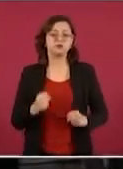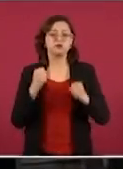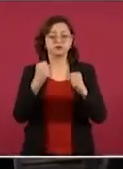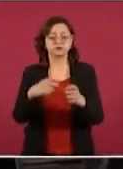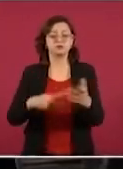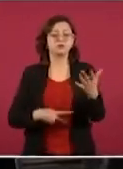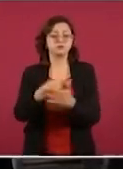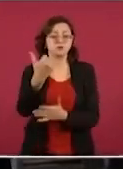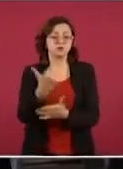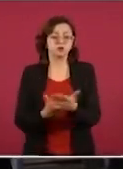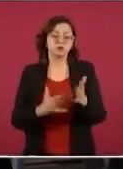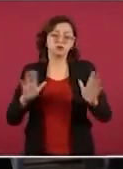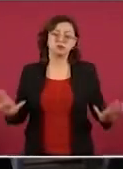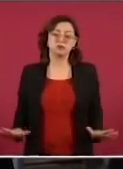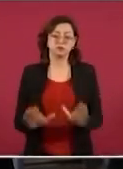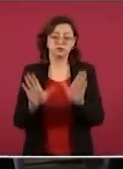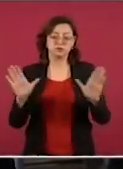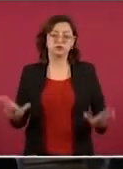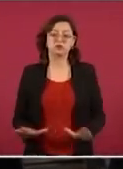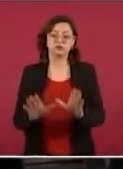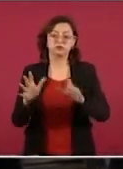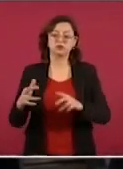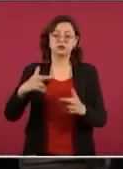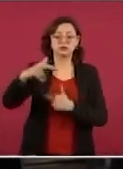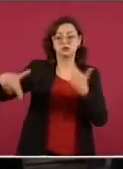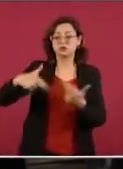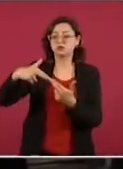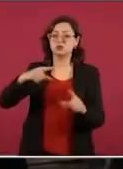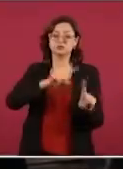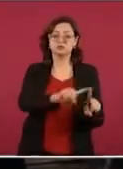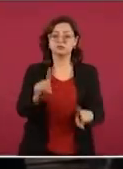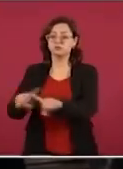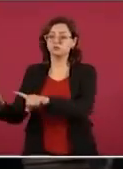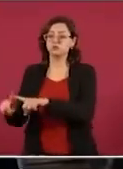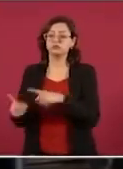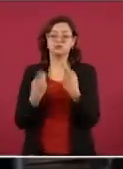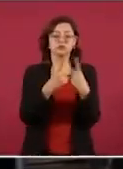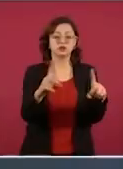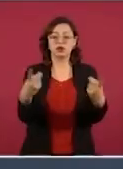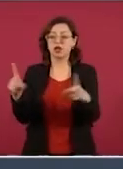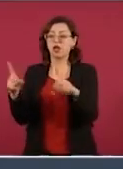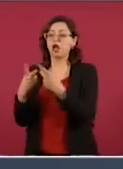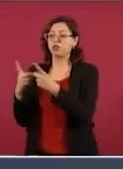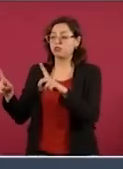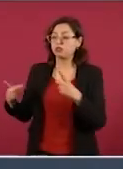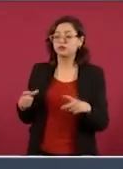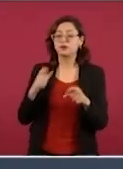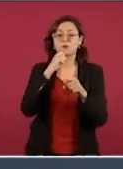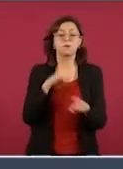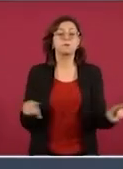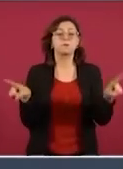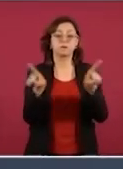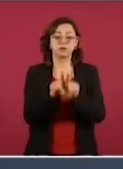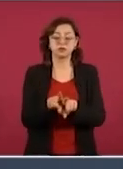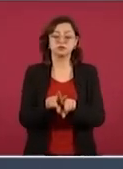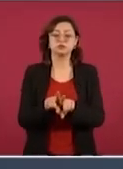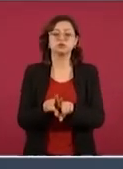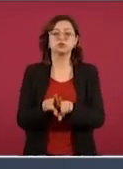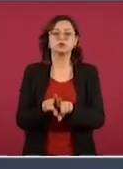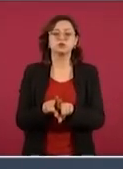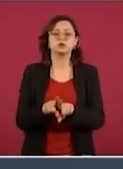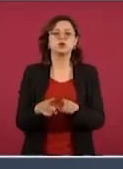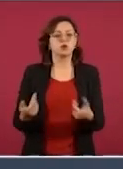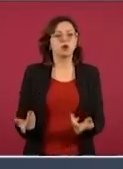impulsar proyectos para el desarrollo regional, fomentar la participación de